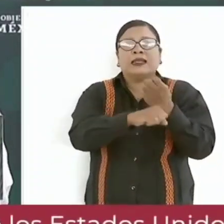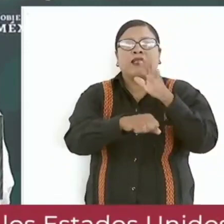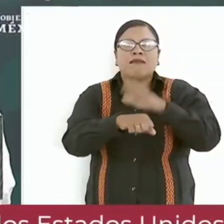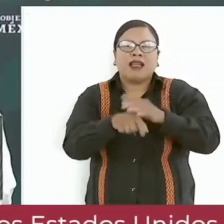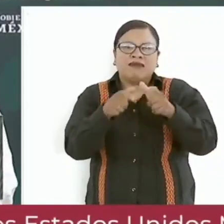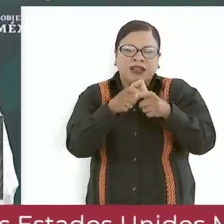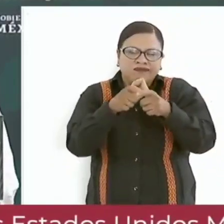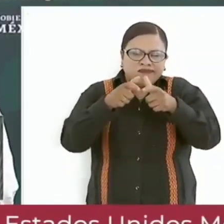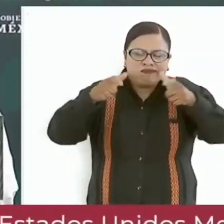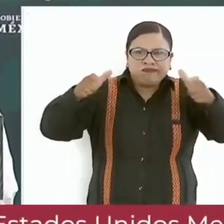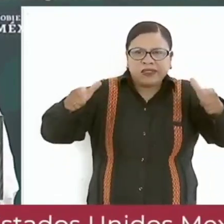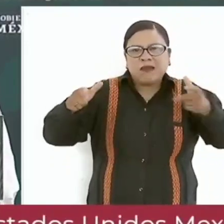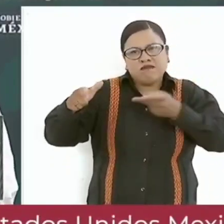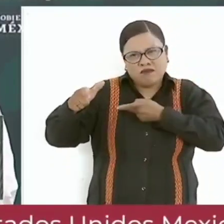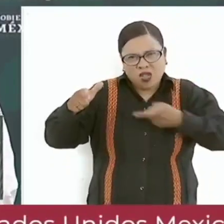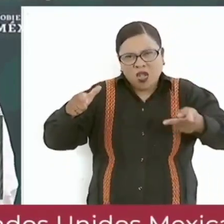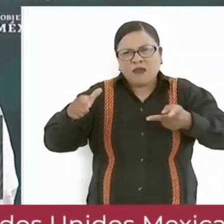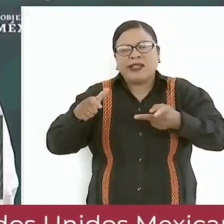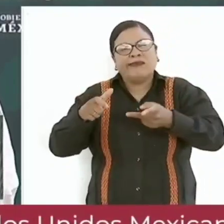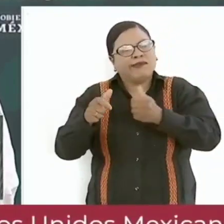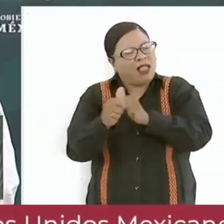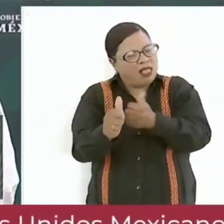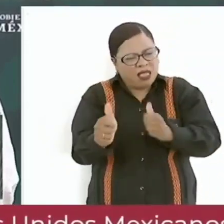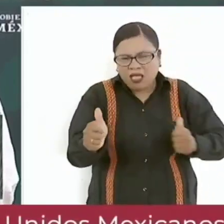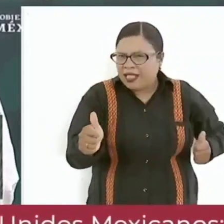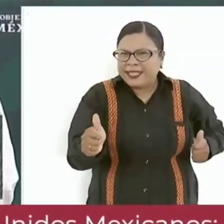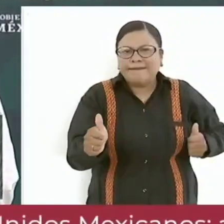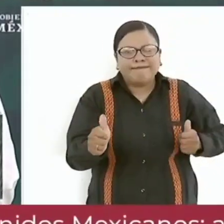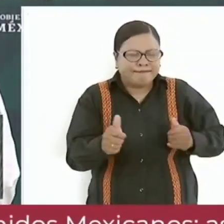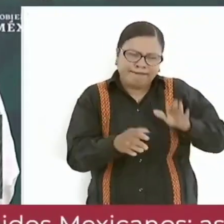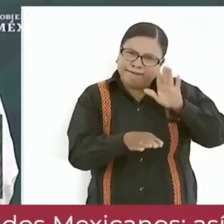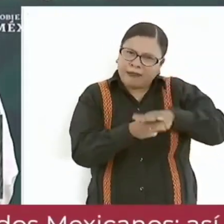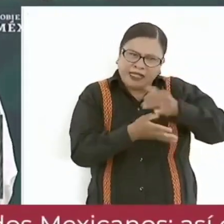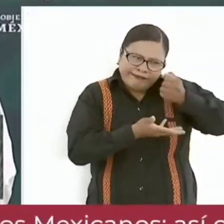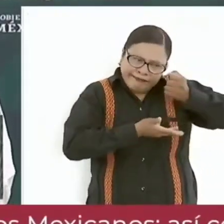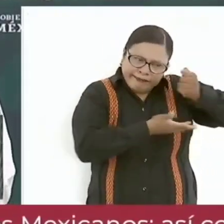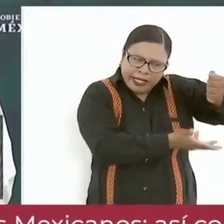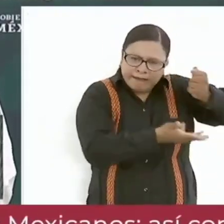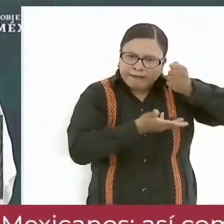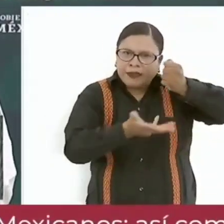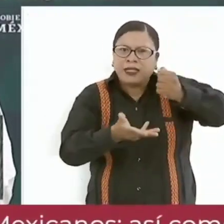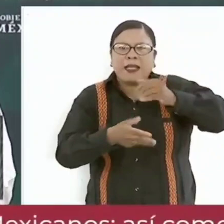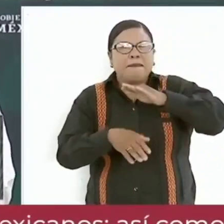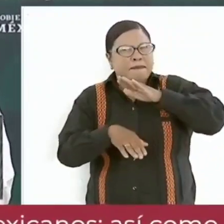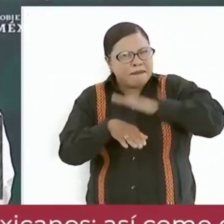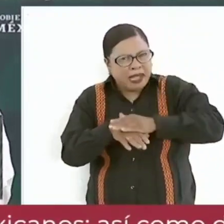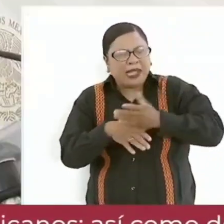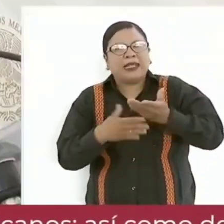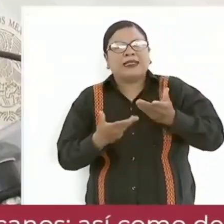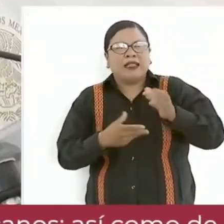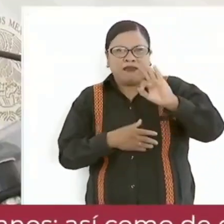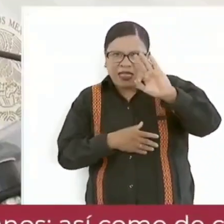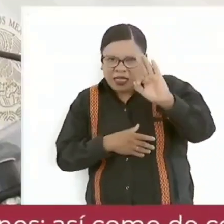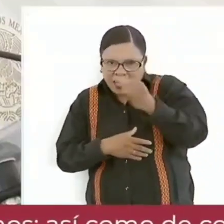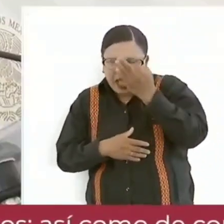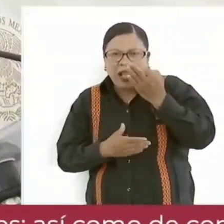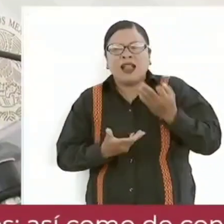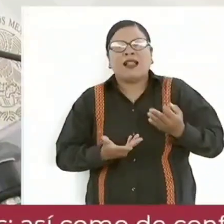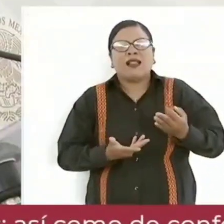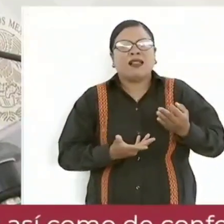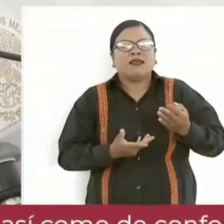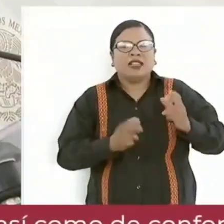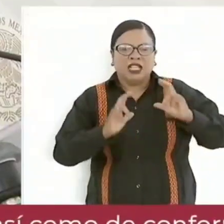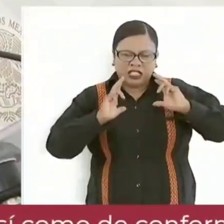población pobre y marginada. Estamos destinando más recursos federales